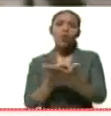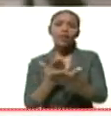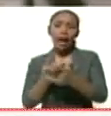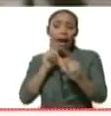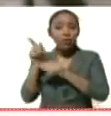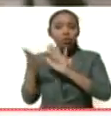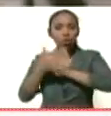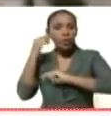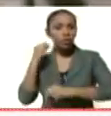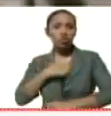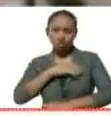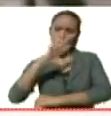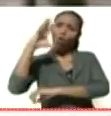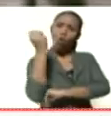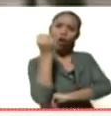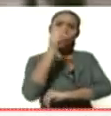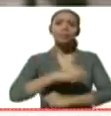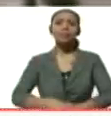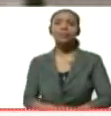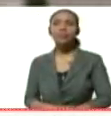logramos.